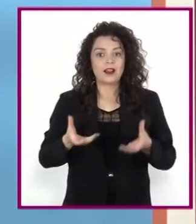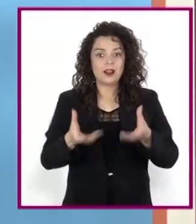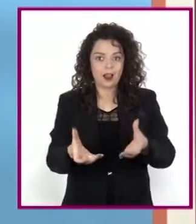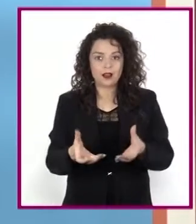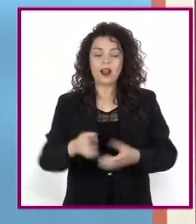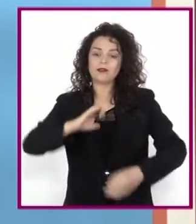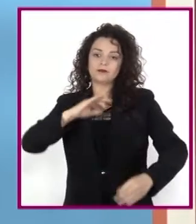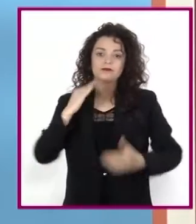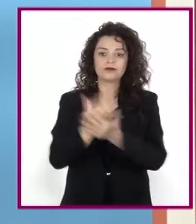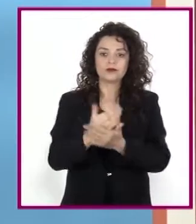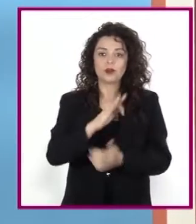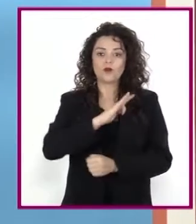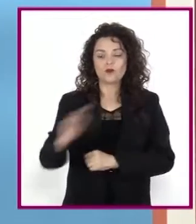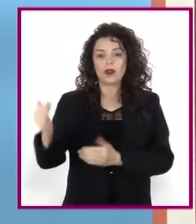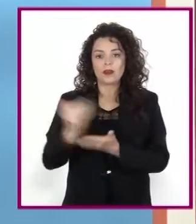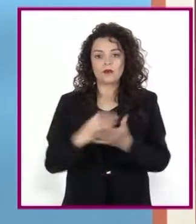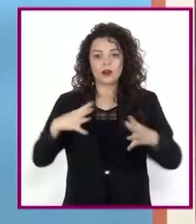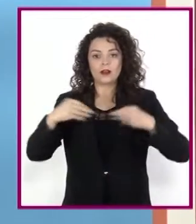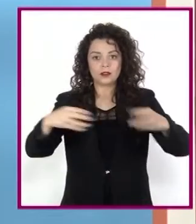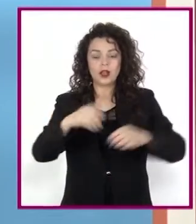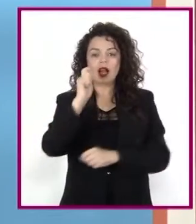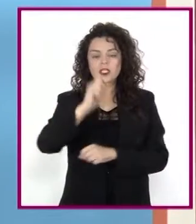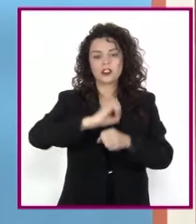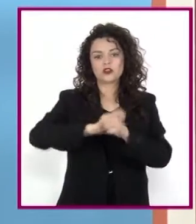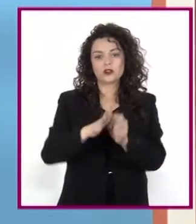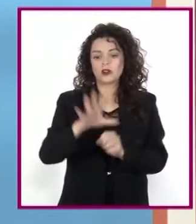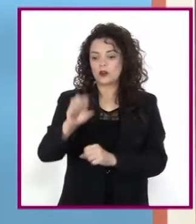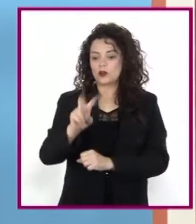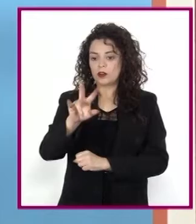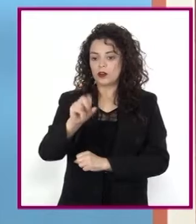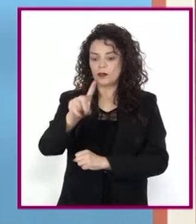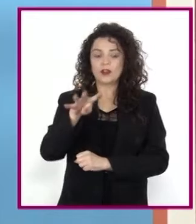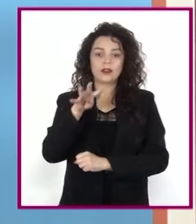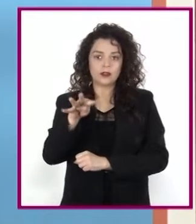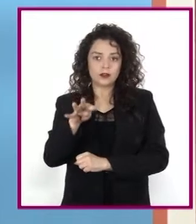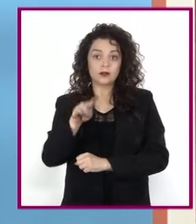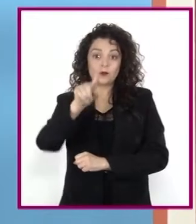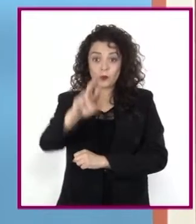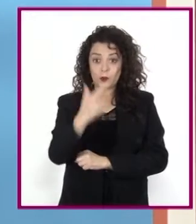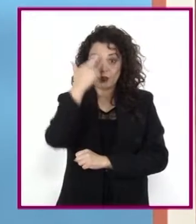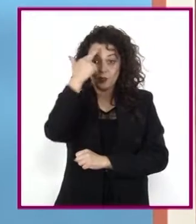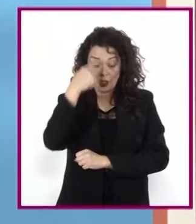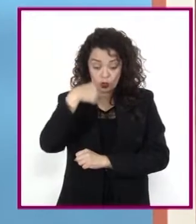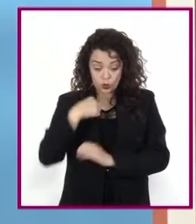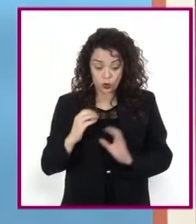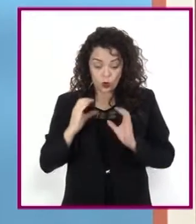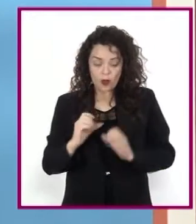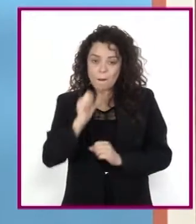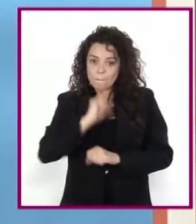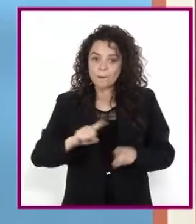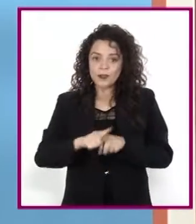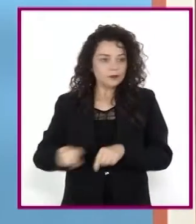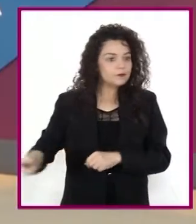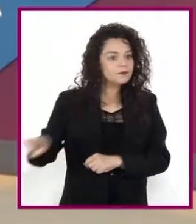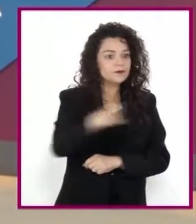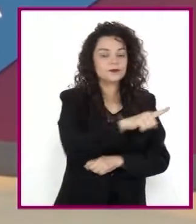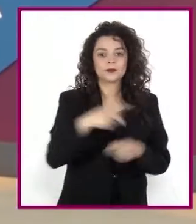contagios por coronavirus COVID-19. Recuerden, si me cuido yo, cuido a las y los